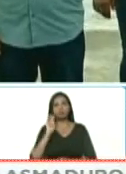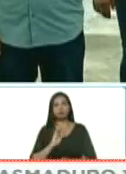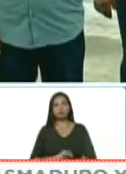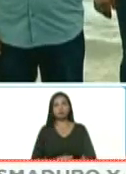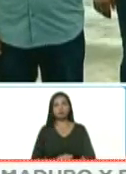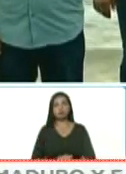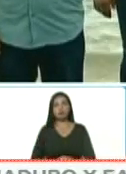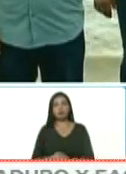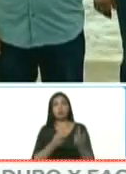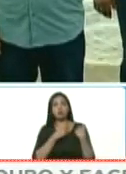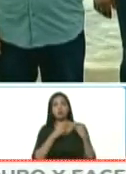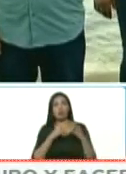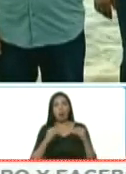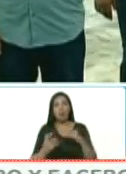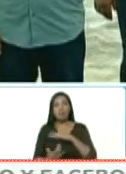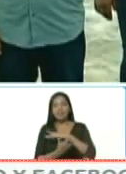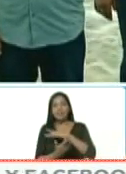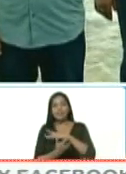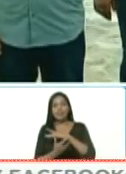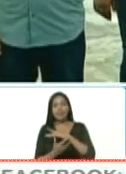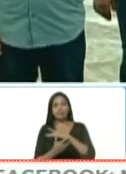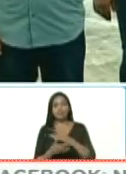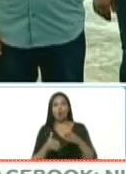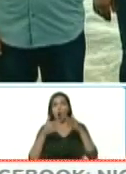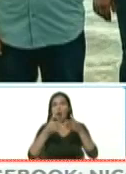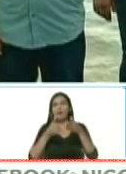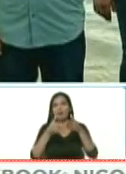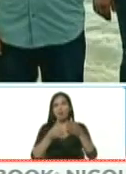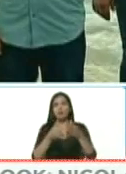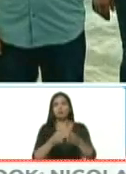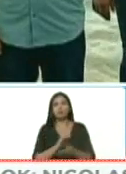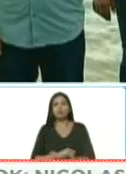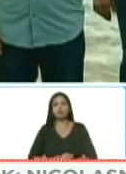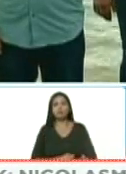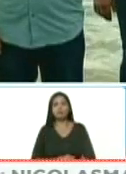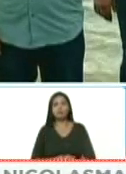en Tecnonave, Puerto Ordaz. Tecnonave.